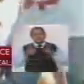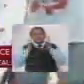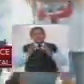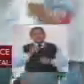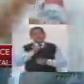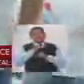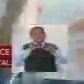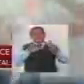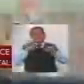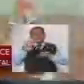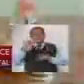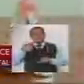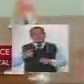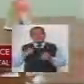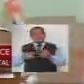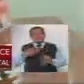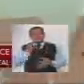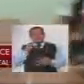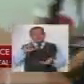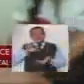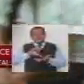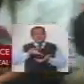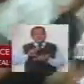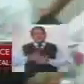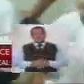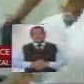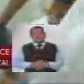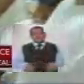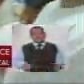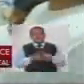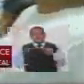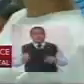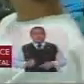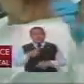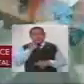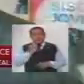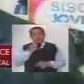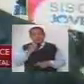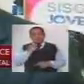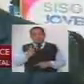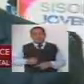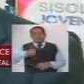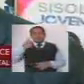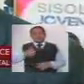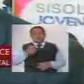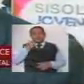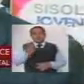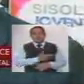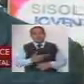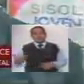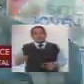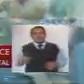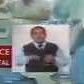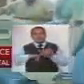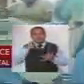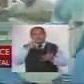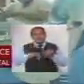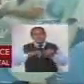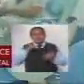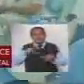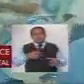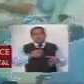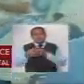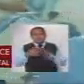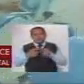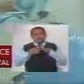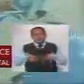174,000 adolescentes y jóvenes de Lima metropolitana el drct Óscar ugarte ubilluz presidente del sisol anunció el